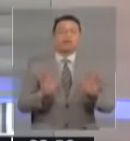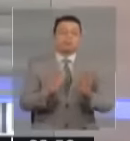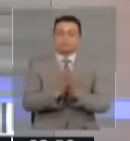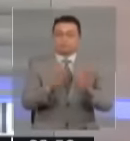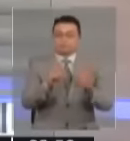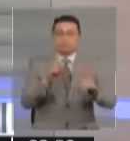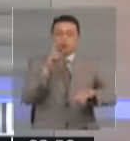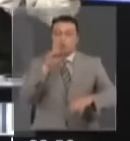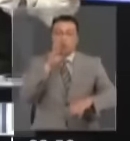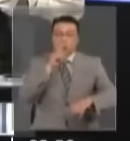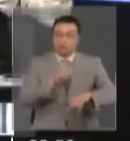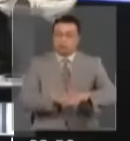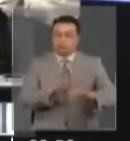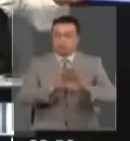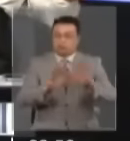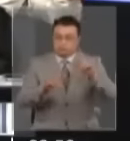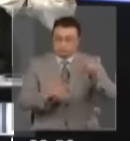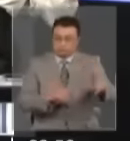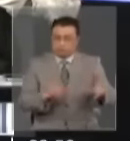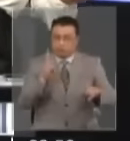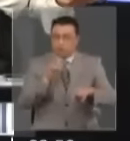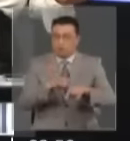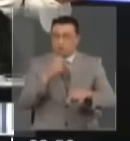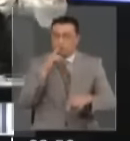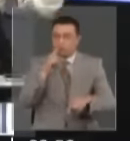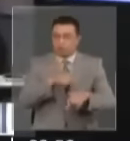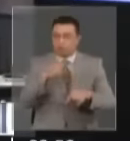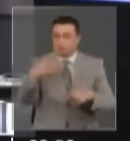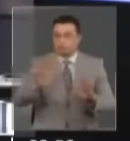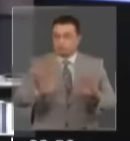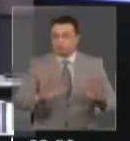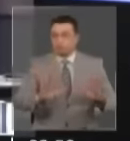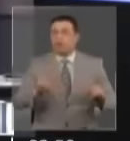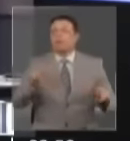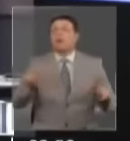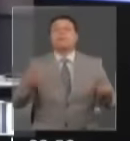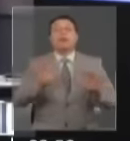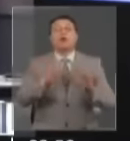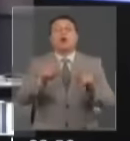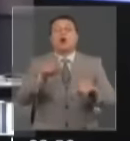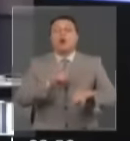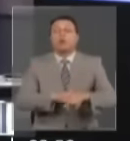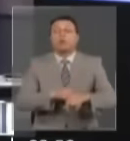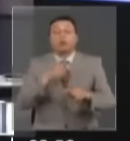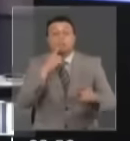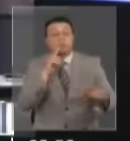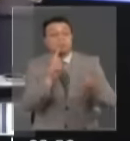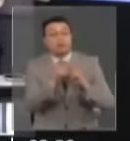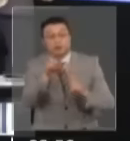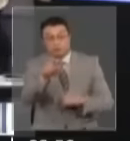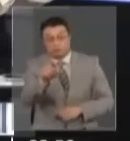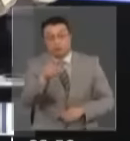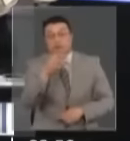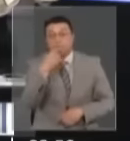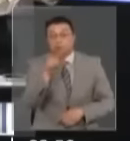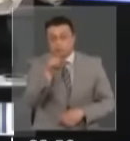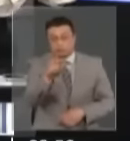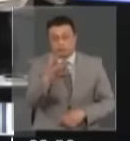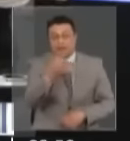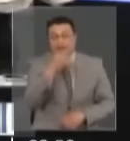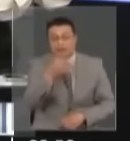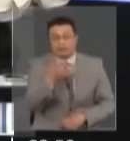el minuto. Era el minuto para Andrés. Era el minuto para Andrés salir para contestar. Como no le tocó ninguna interpelación, le mandó 30 segundos. Usted quería manifestar